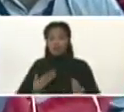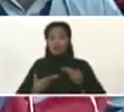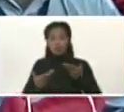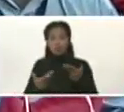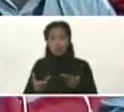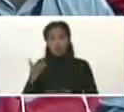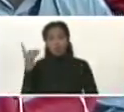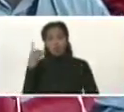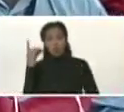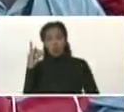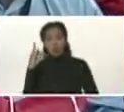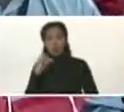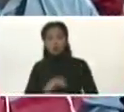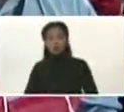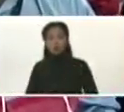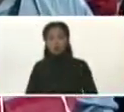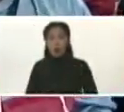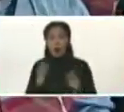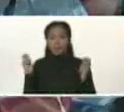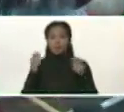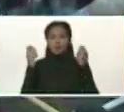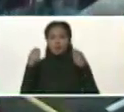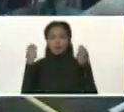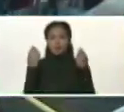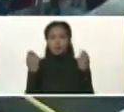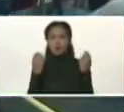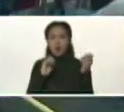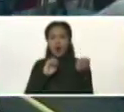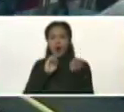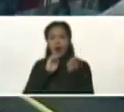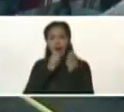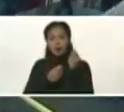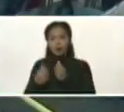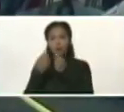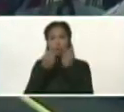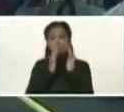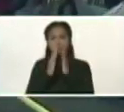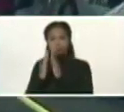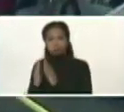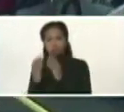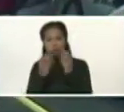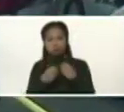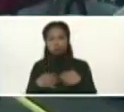Bolivia prosperidad económica, distribución de la riqueza,